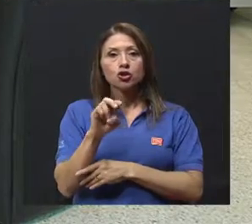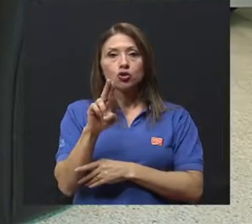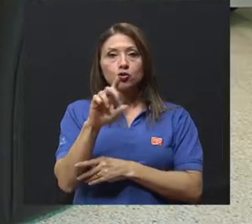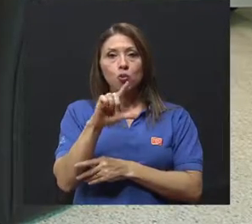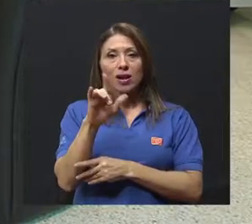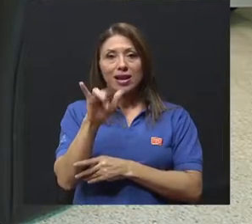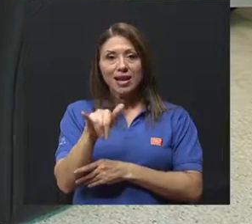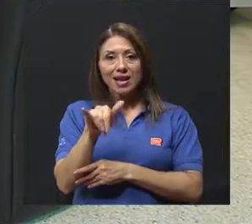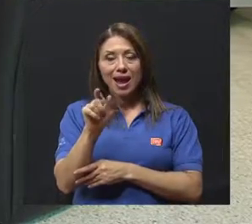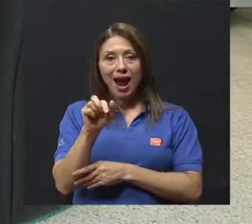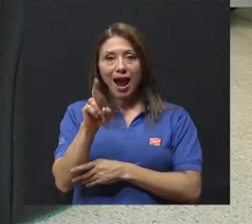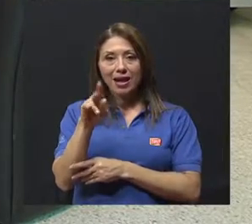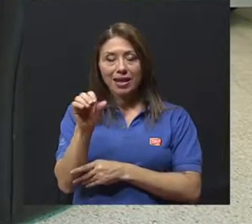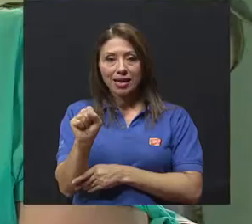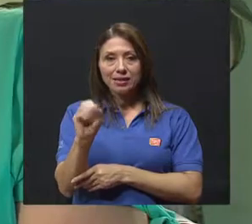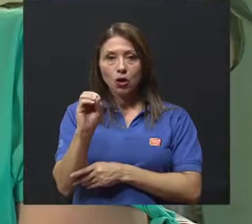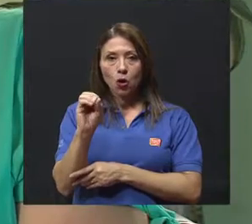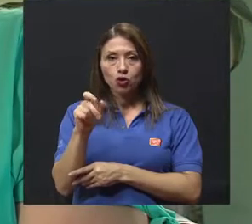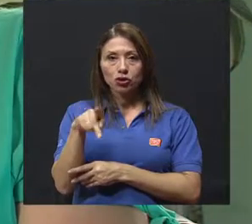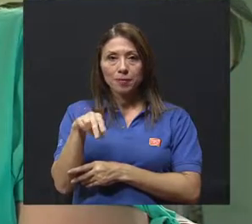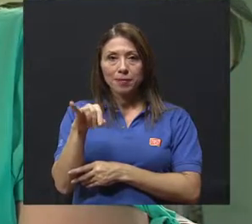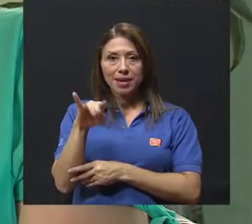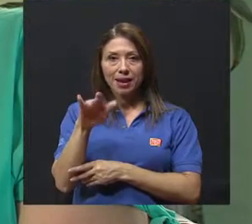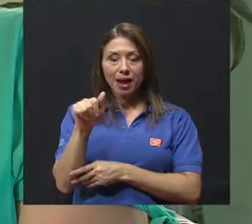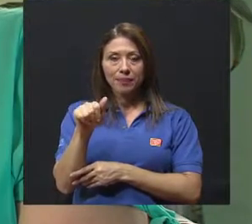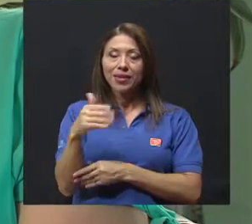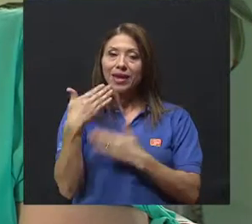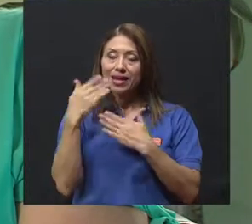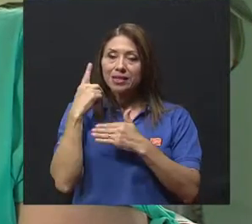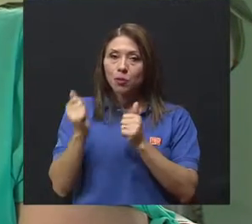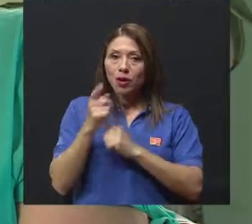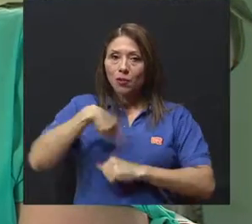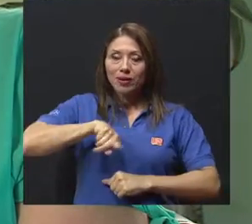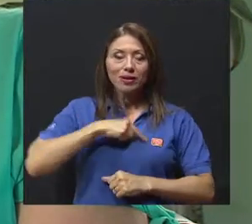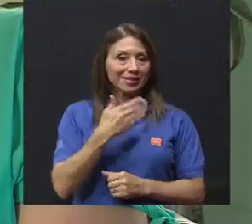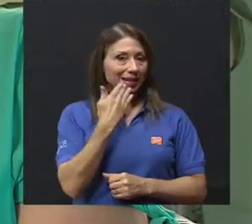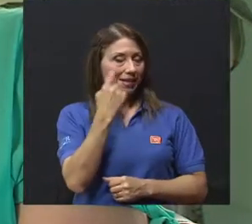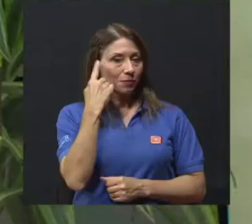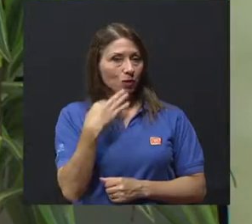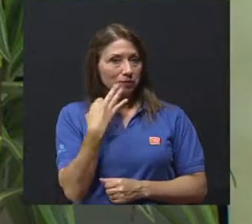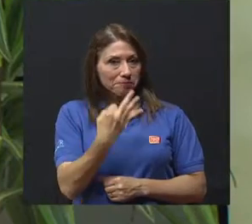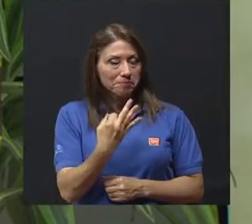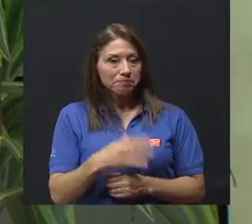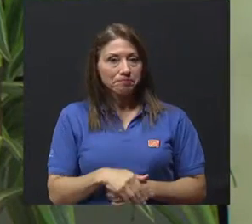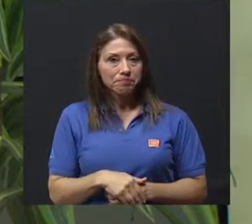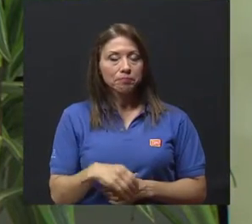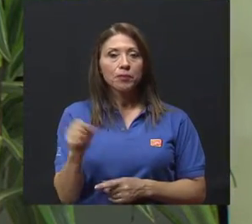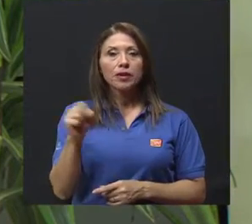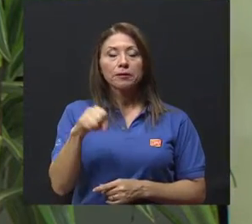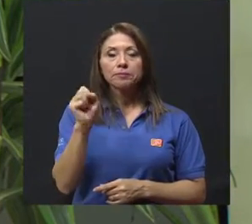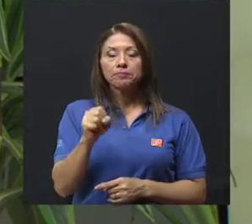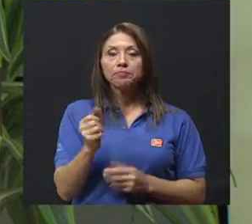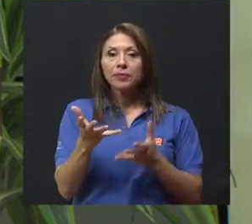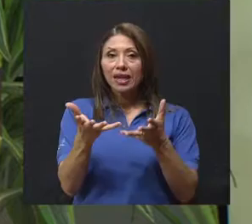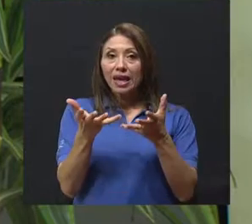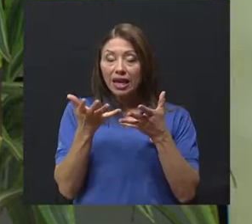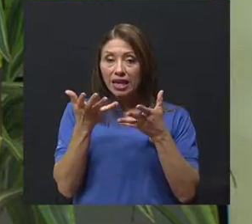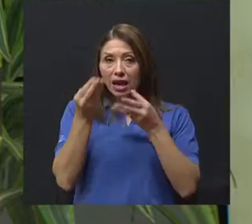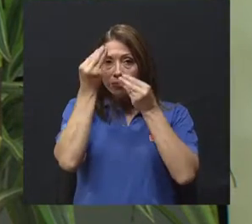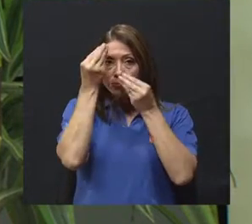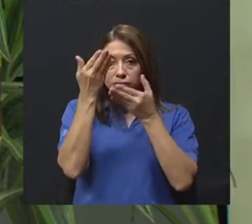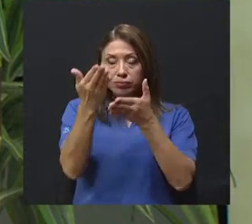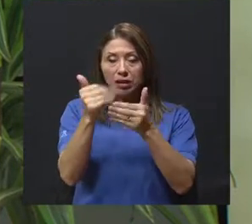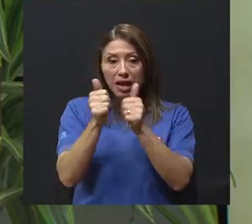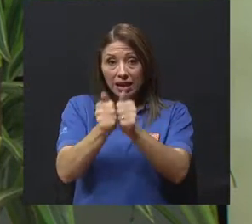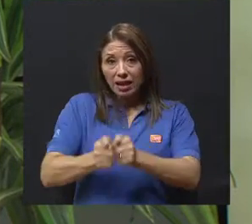arias ospina sí muchísimas gracias por acompañarnos en chad y gracias por invitarme claro y es que quería compartirles